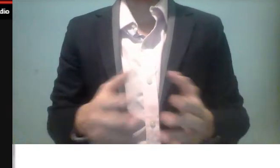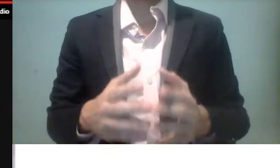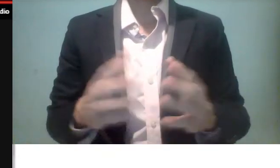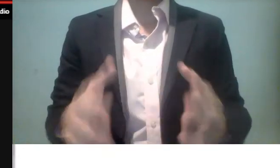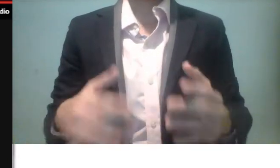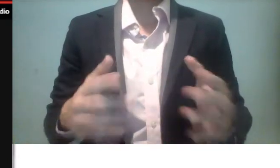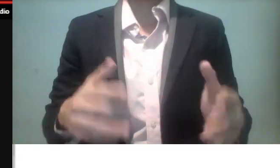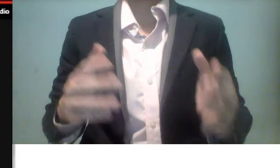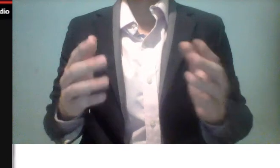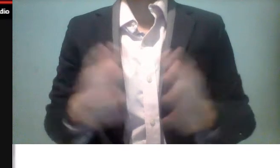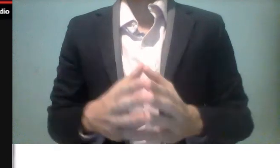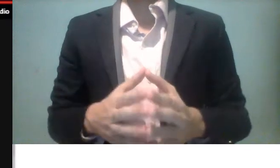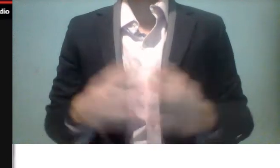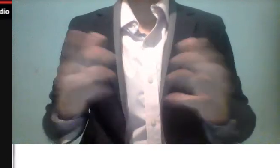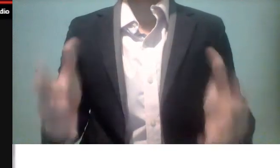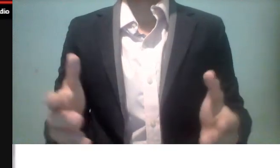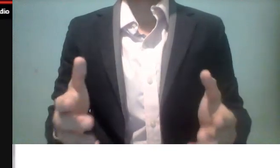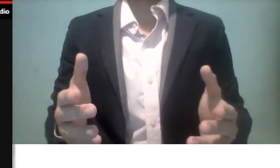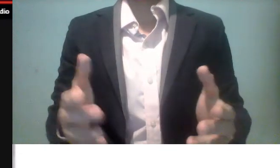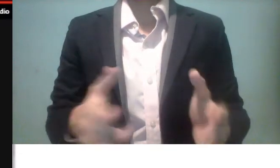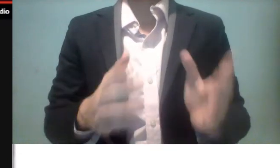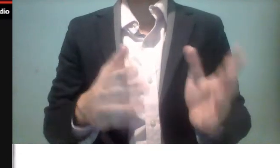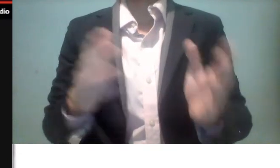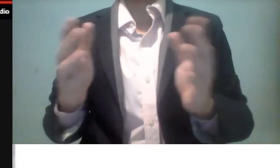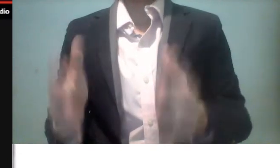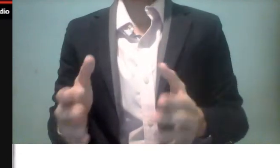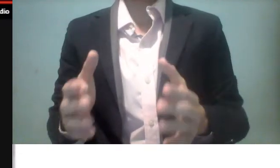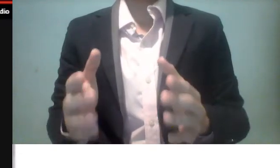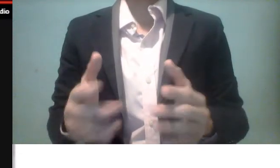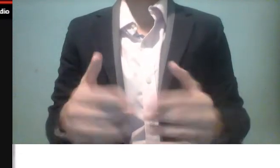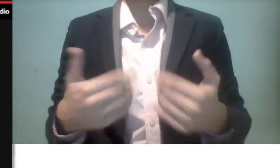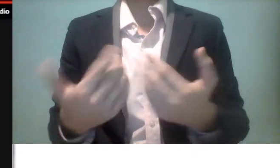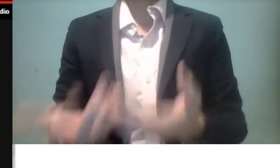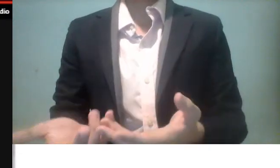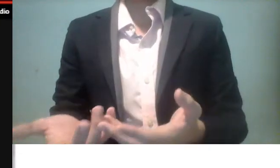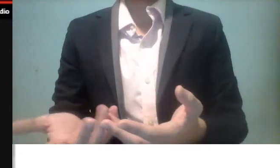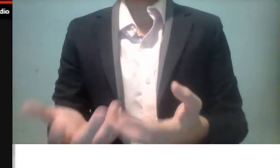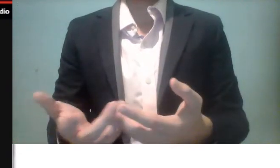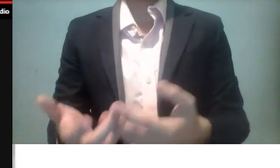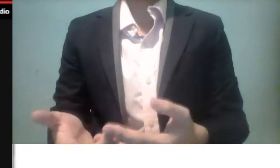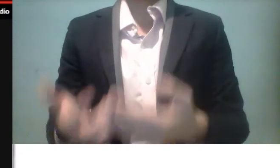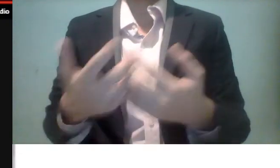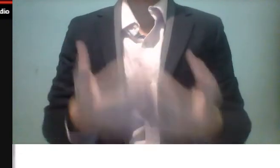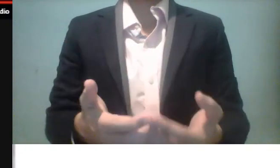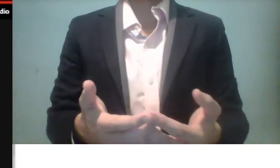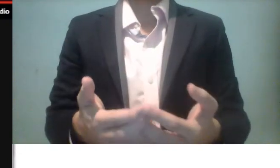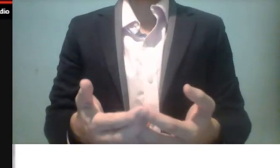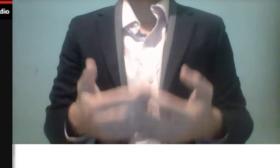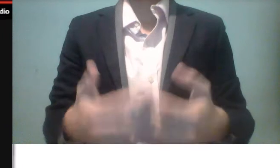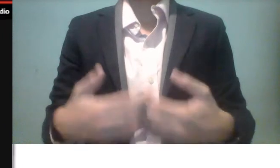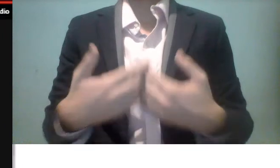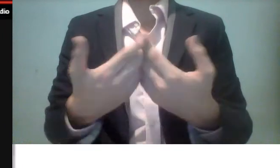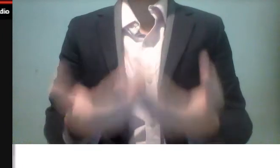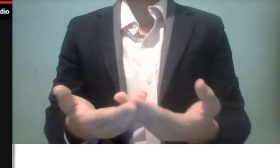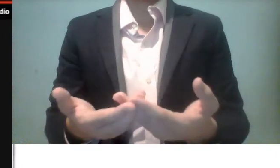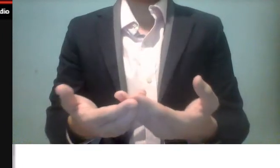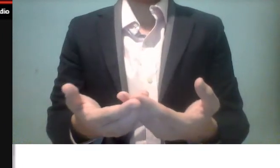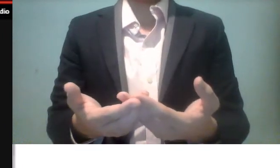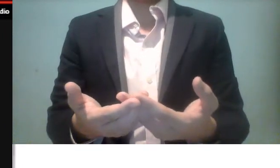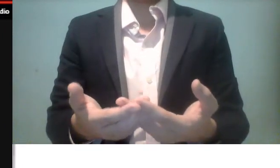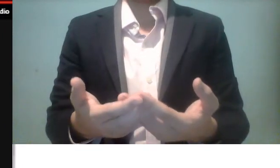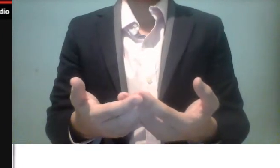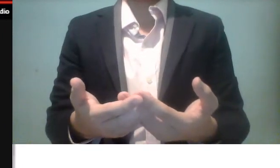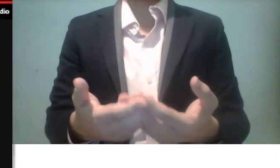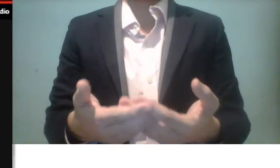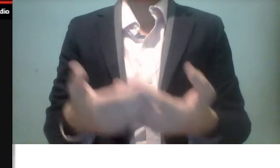pues bueno, ahí ya se tendría que proseguir con la ley porque creo que el hecho de que ocupes un cargo público no te da el derecho a que seas ausente